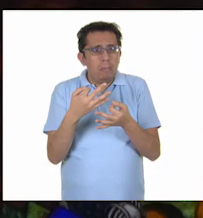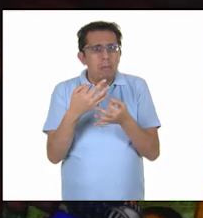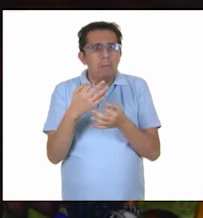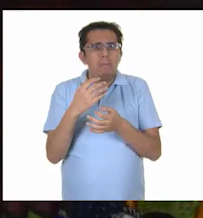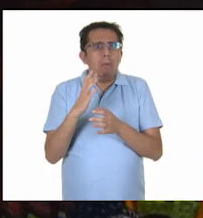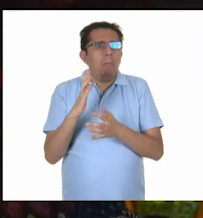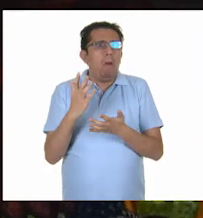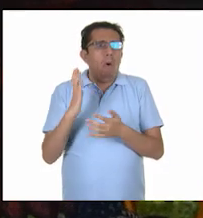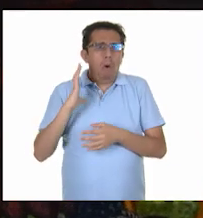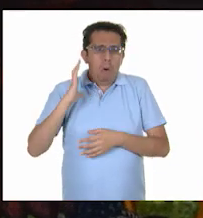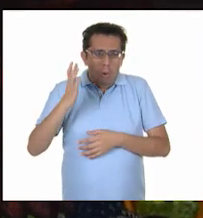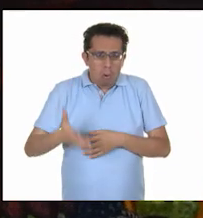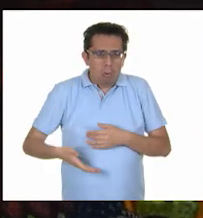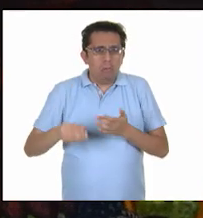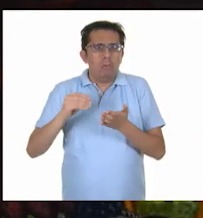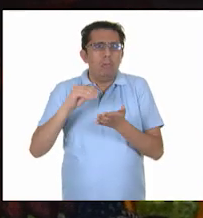delante.